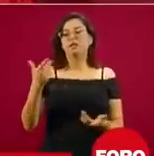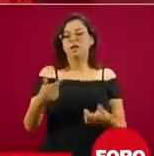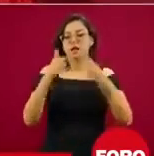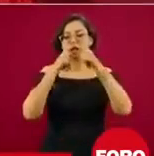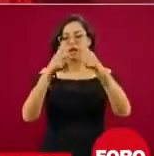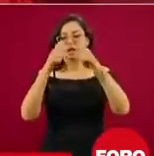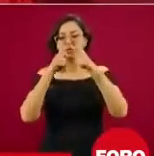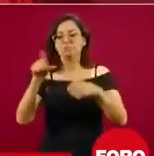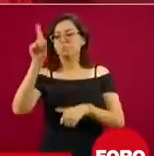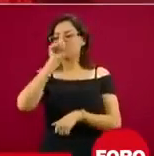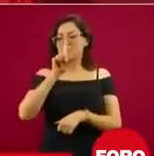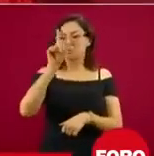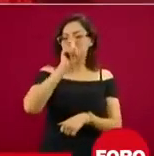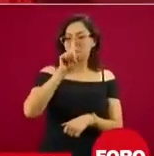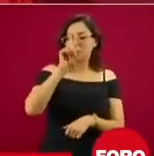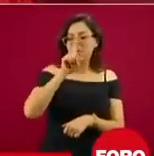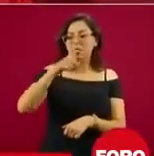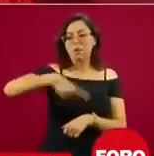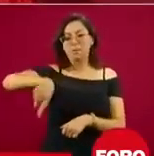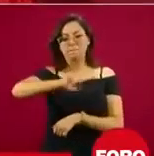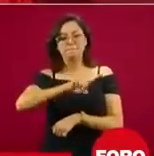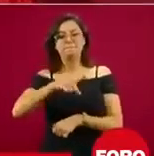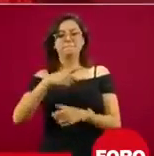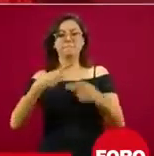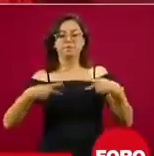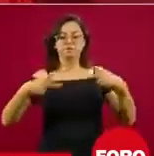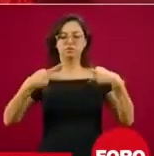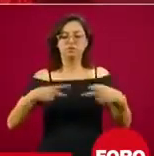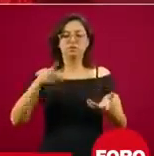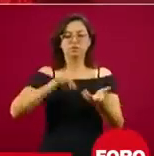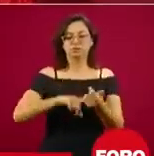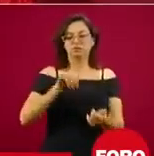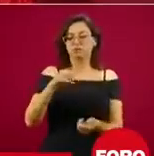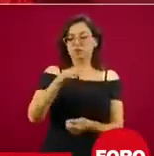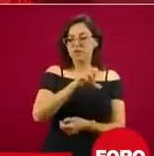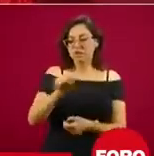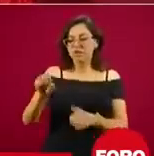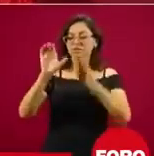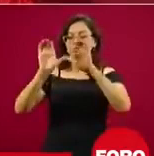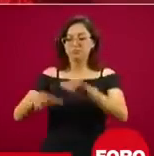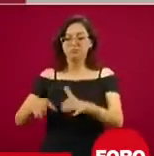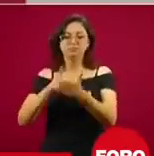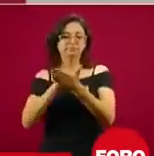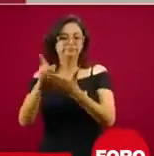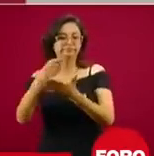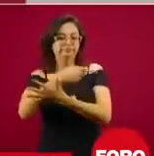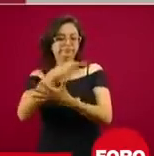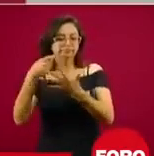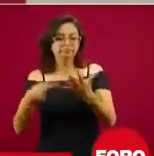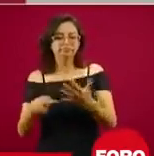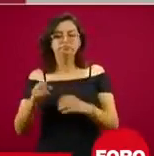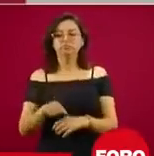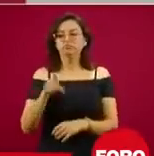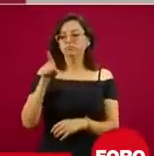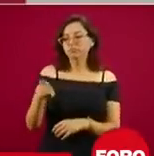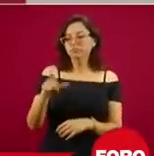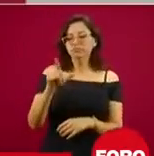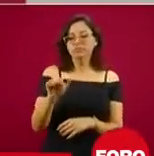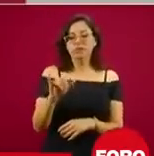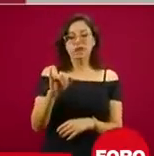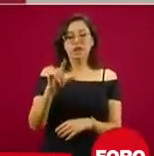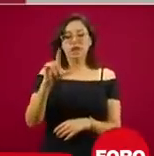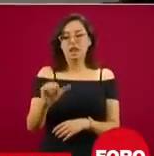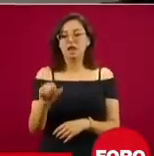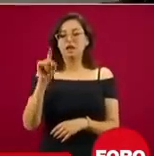atención y orientación al derechohabiente del Instituto Mexicano del Seguro Social. Leila Acosta ha colaborado con en